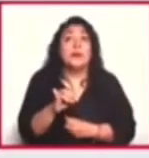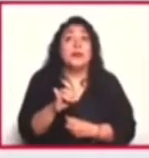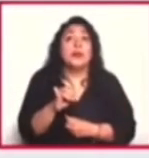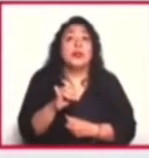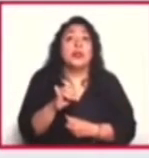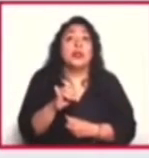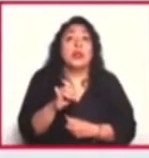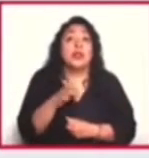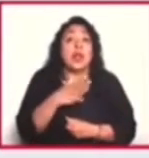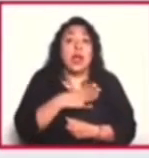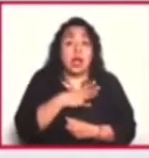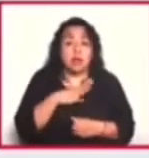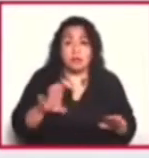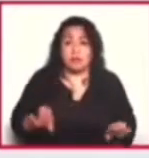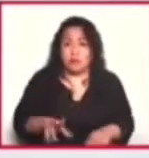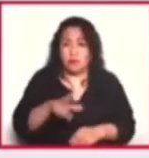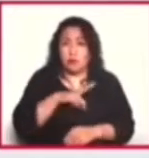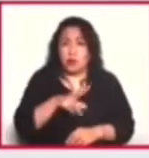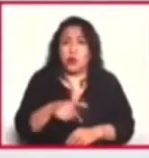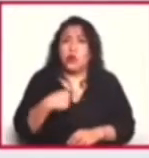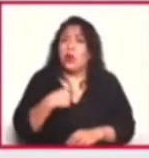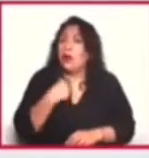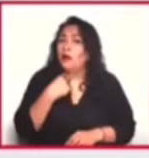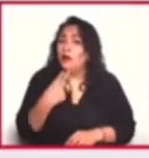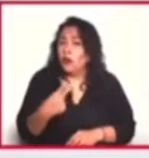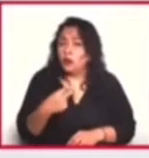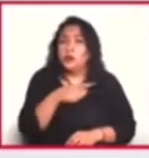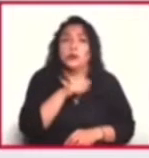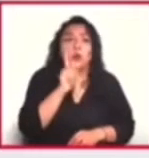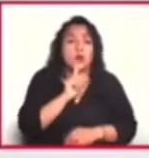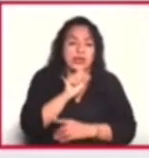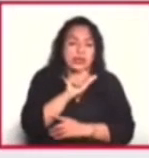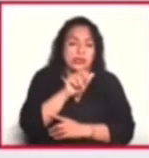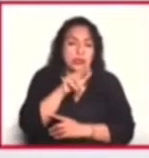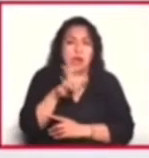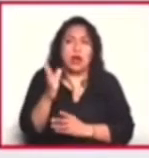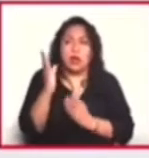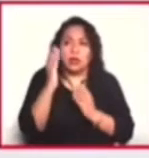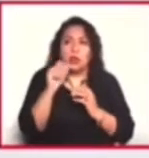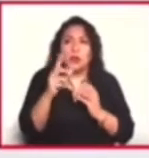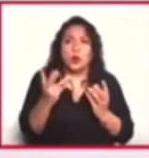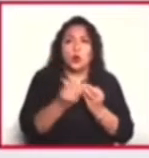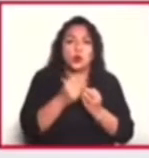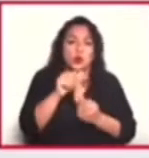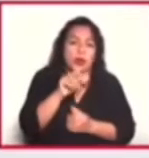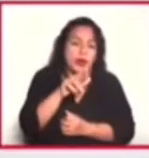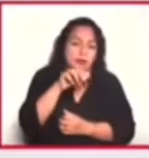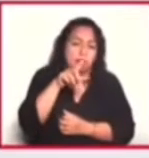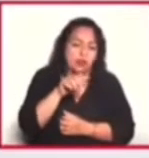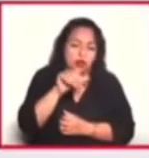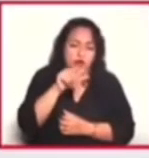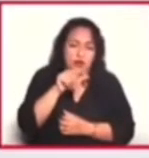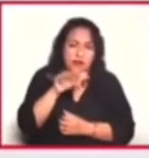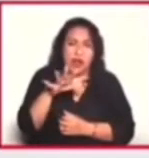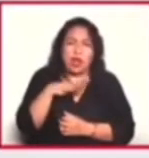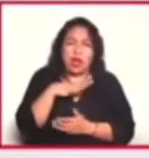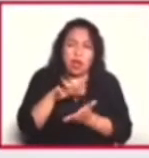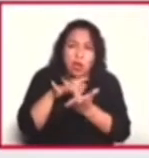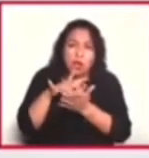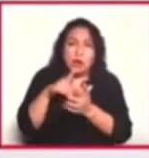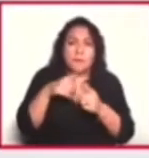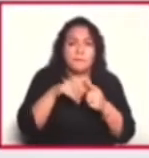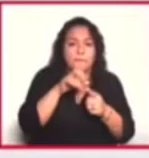portugalidad la voz. Sara Correia se formó también con Armando Tavares y se inspira de fadistas como Amalia